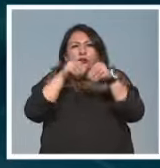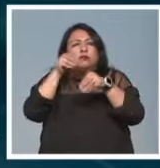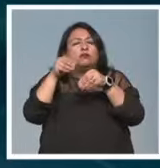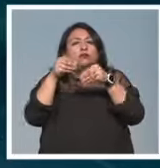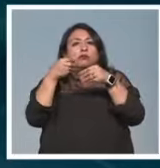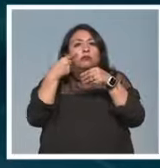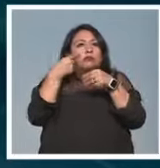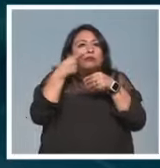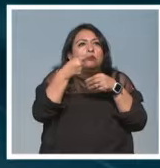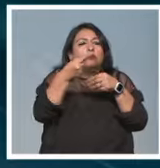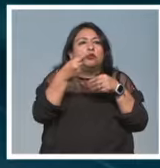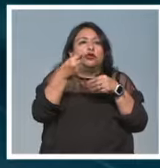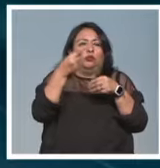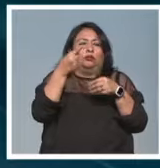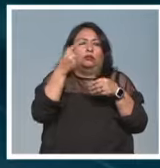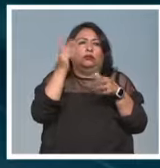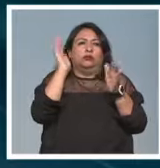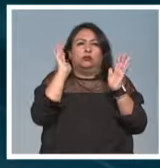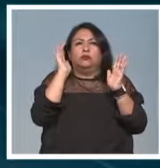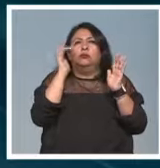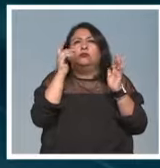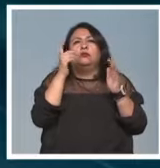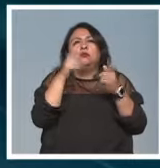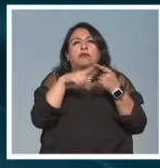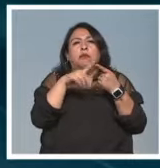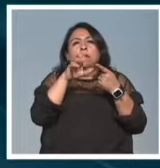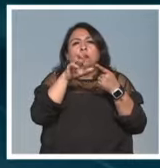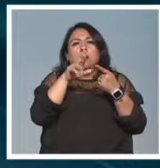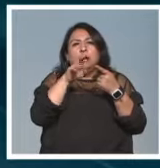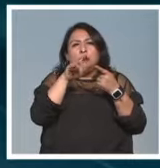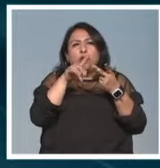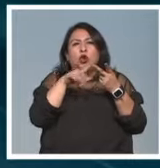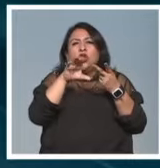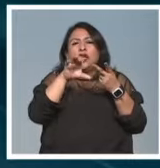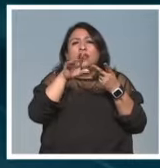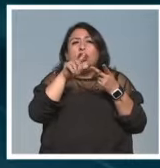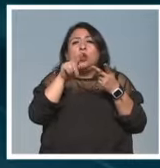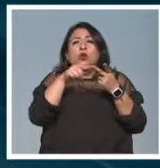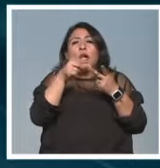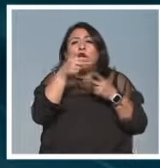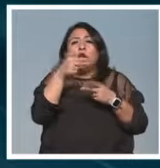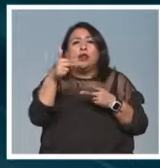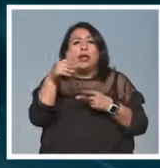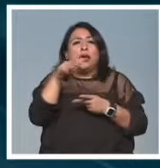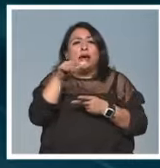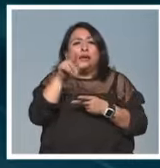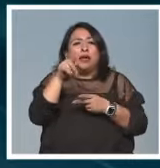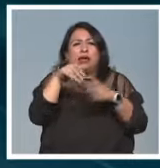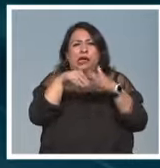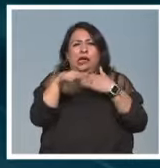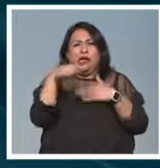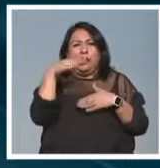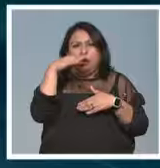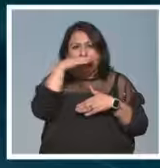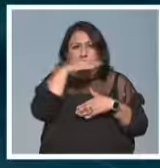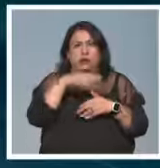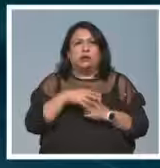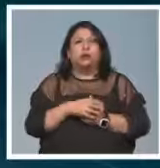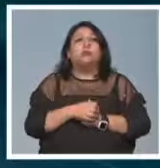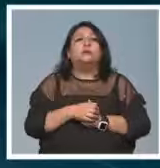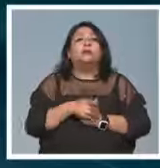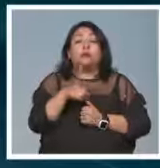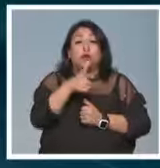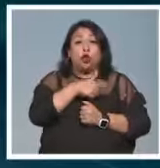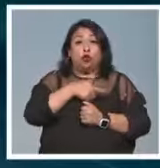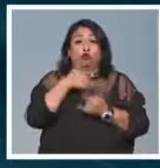abren una ventana al más allá. Encuéntrate con Marilyn Monroe o Cantinflas en el Hotel Marquis. La entrada es gratuita. Si